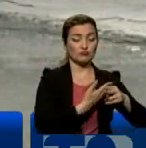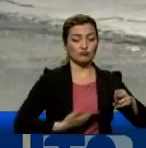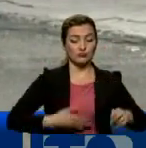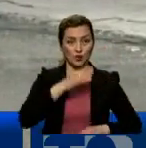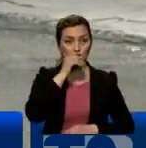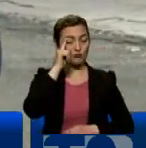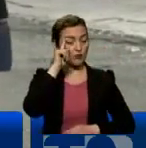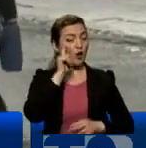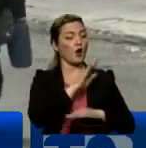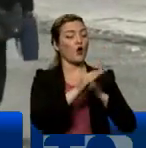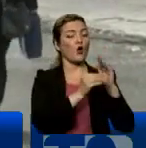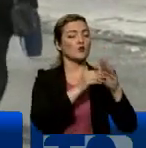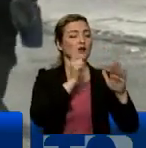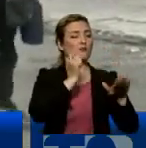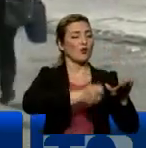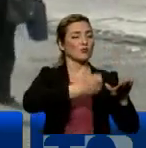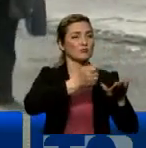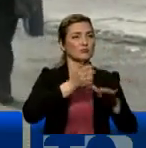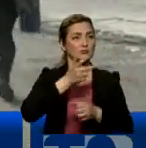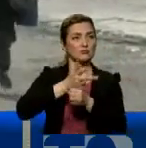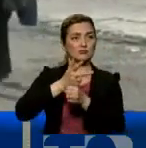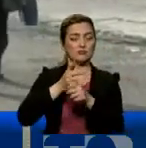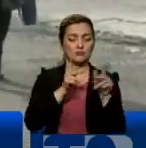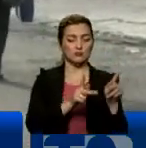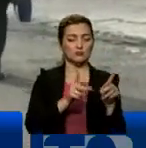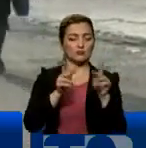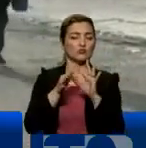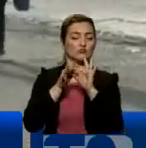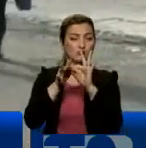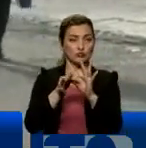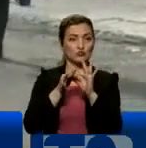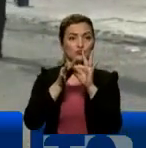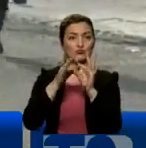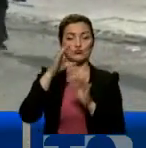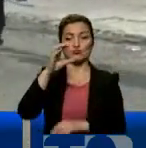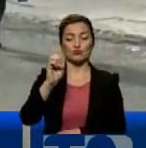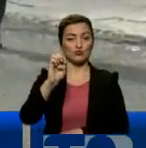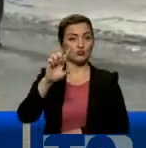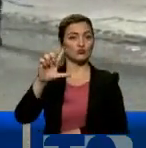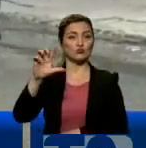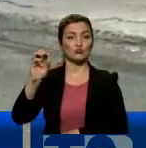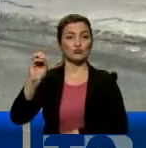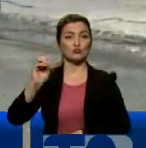expresidente Rafael Correa. Veamos un video que nos preparó nuestro compañero Paul Coello.